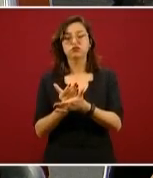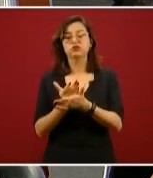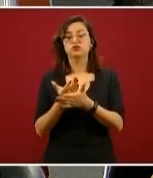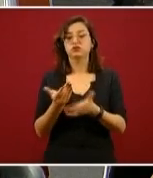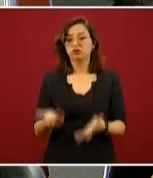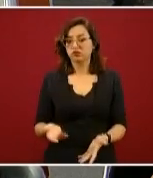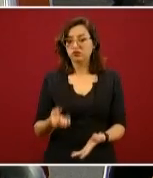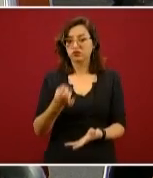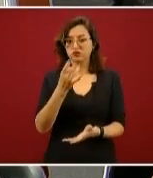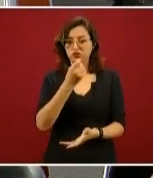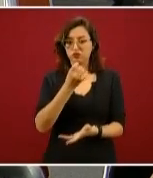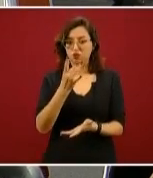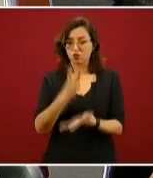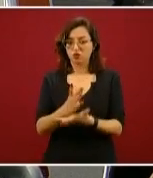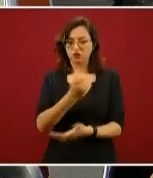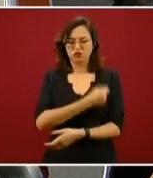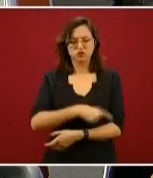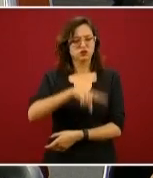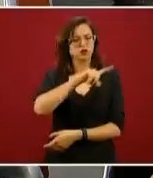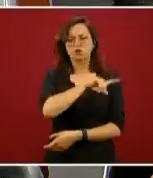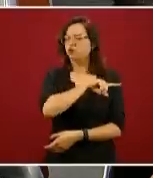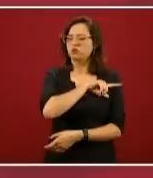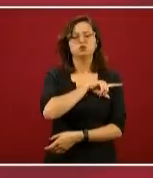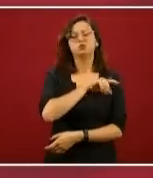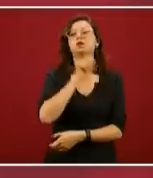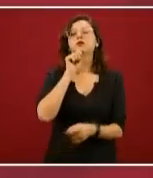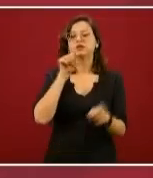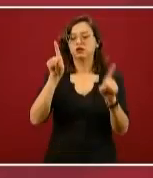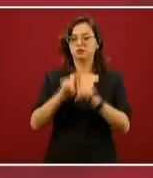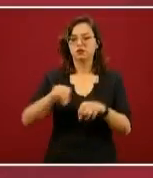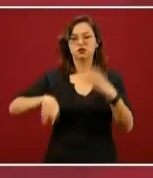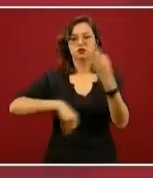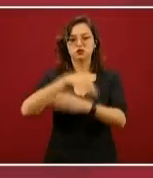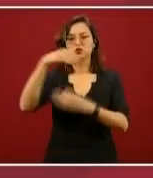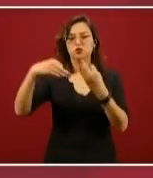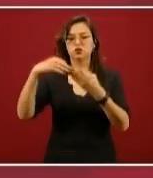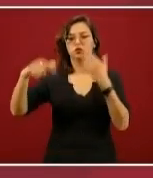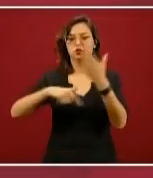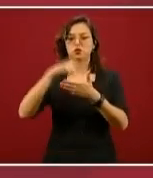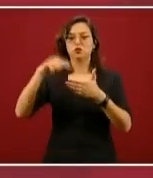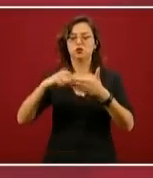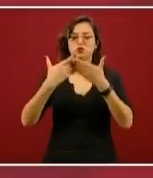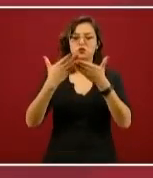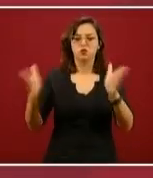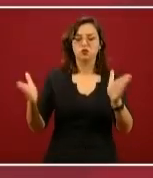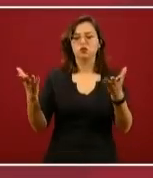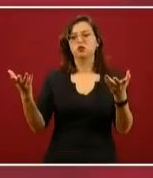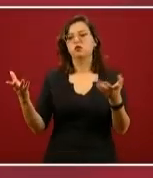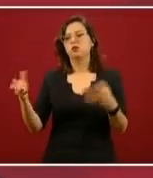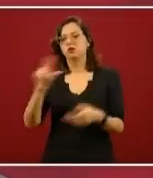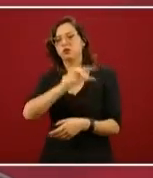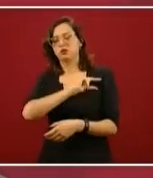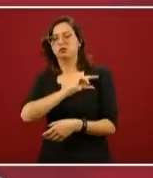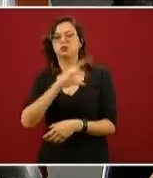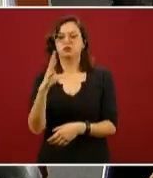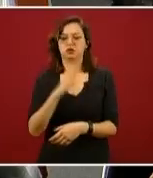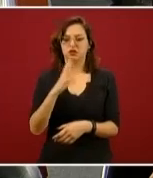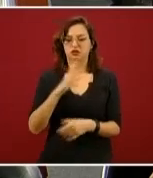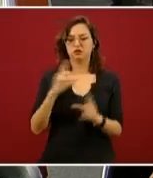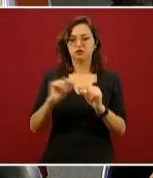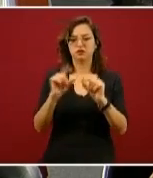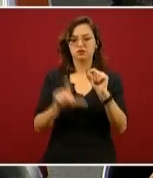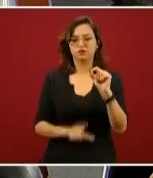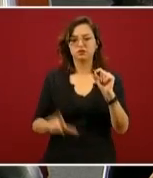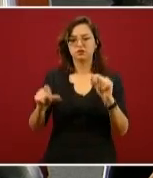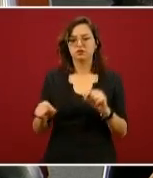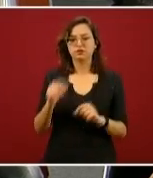ámbito concreto de salud, sino para todos los espacios públicos y privados que pueden existir en el país. A partir de